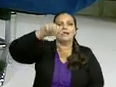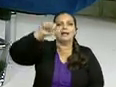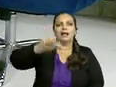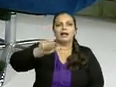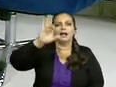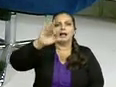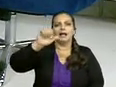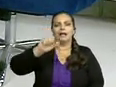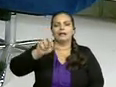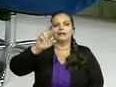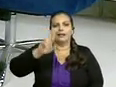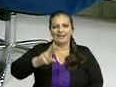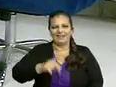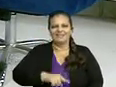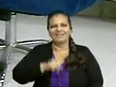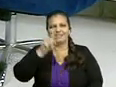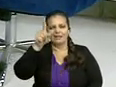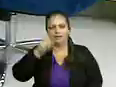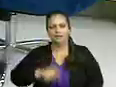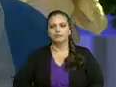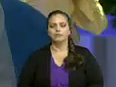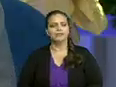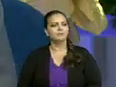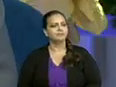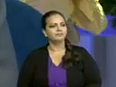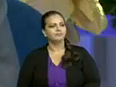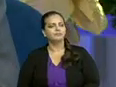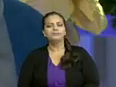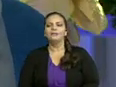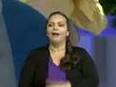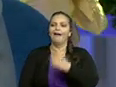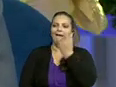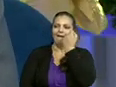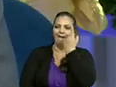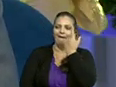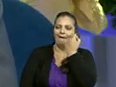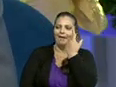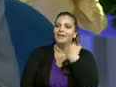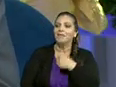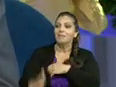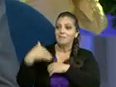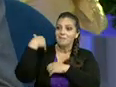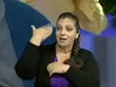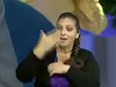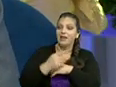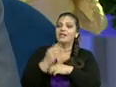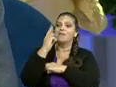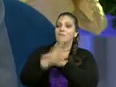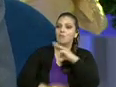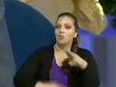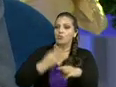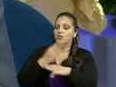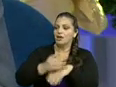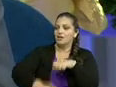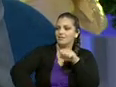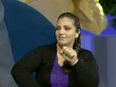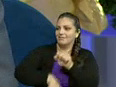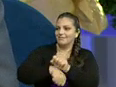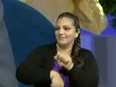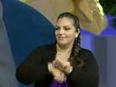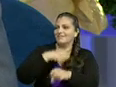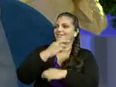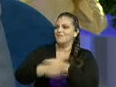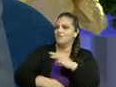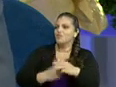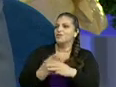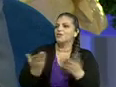Luisa, creo que ya metimos el primer gol favorable para el país buscando esta apertura. Hemos tenido importantes